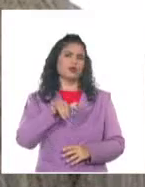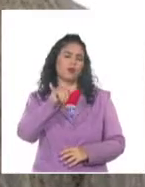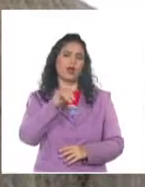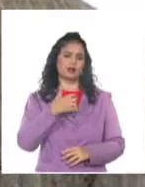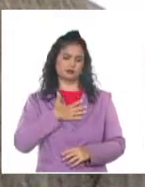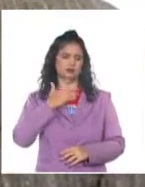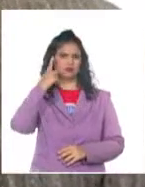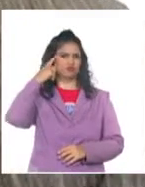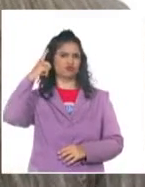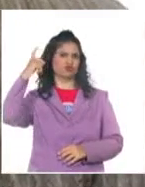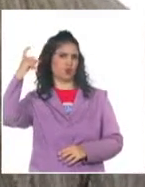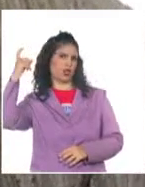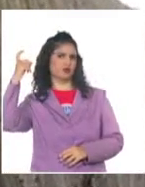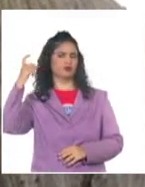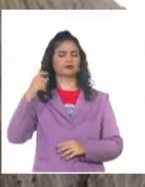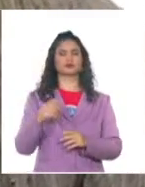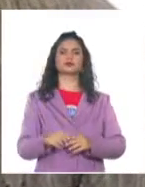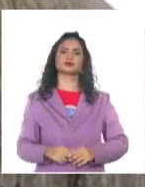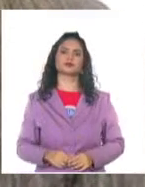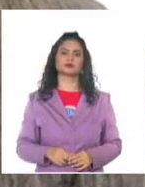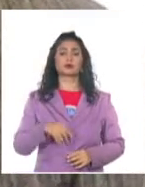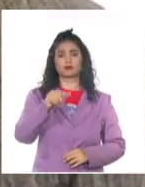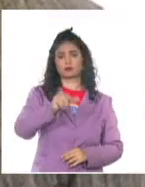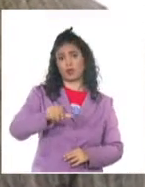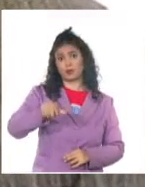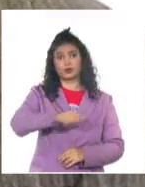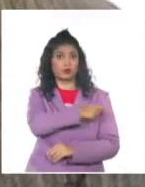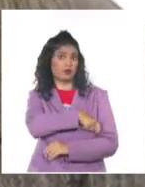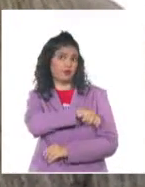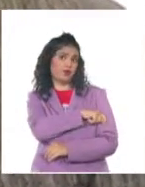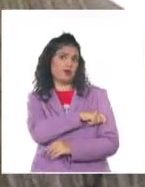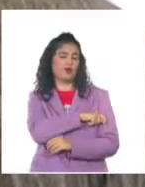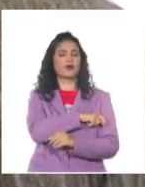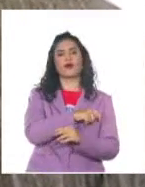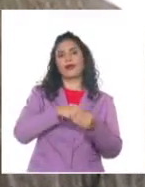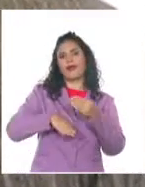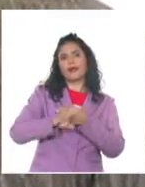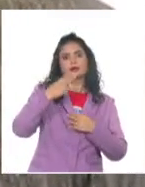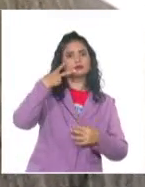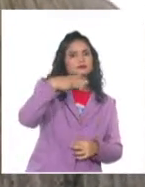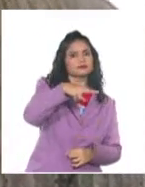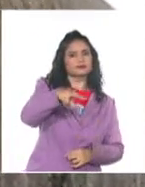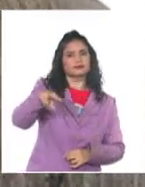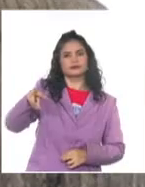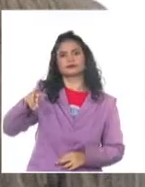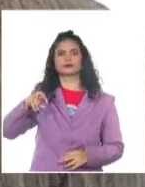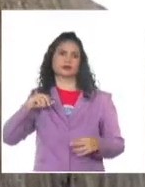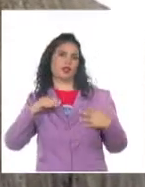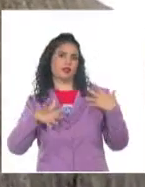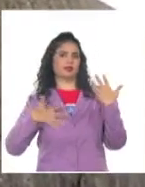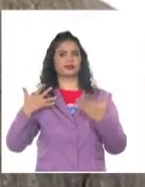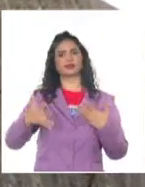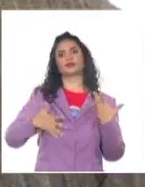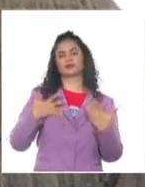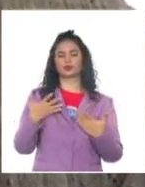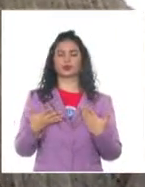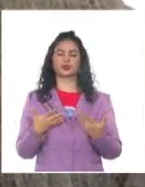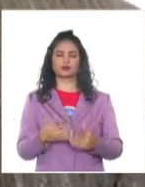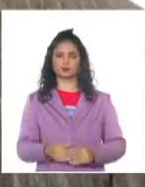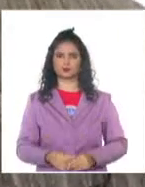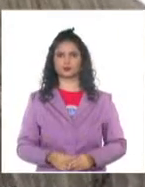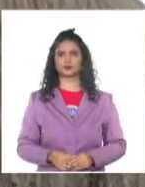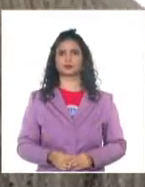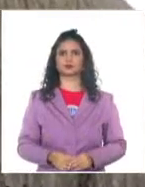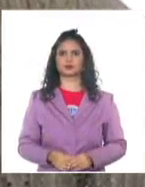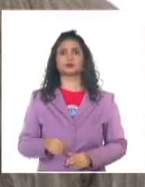hacerlo realidad, para que lo disfruten todos aquellos que de alguna manera no han tenido la oportunidad de poder apreciar colecciones